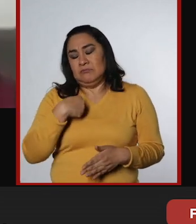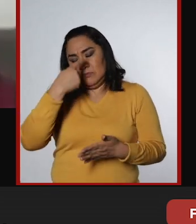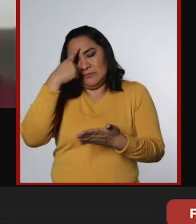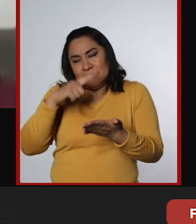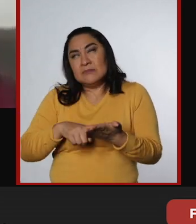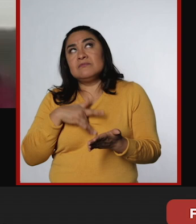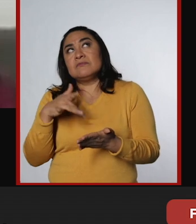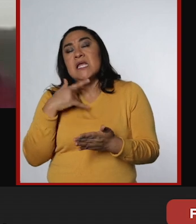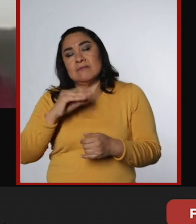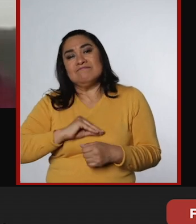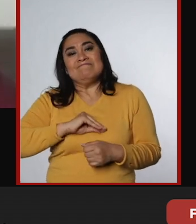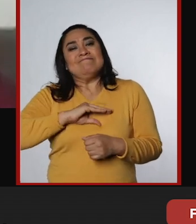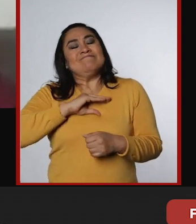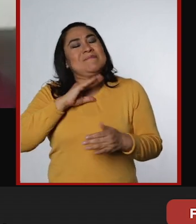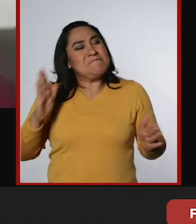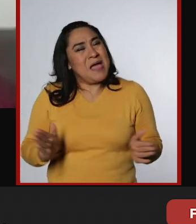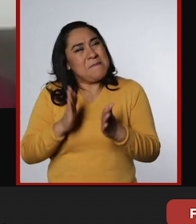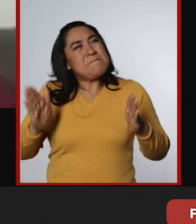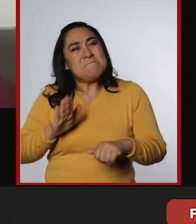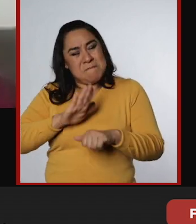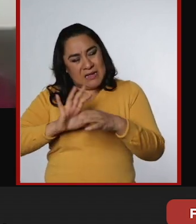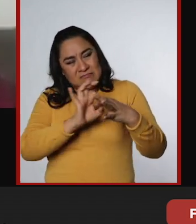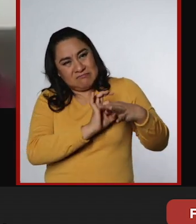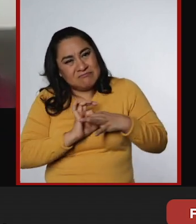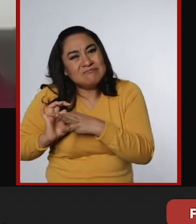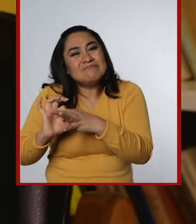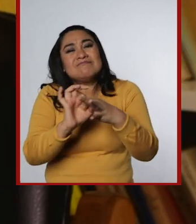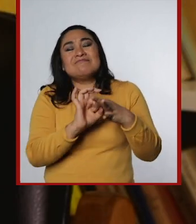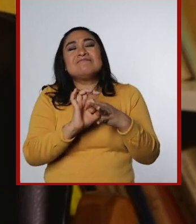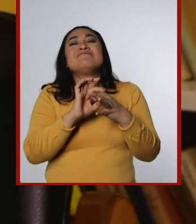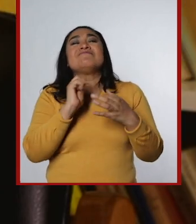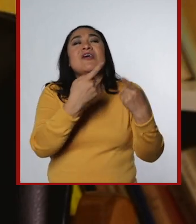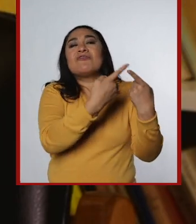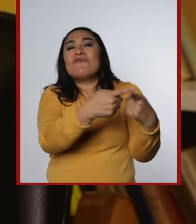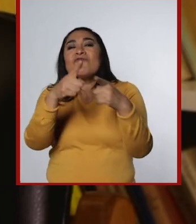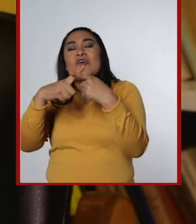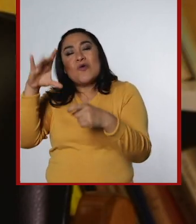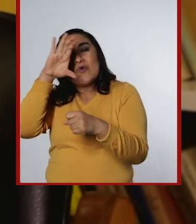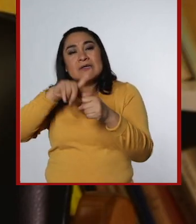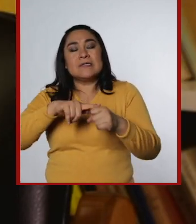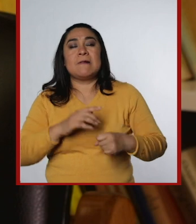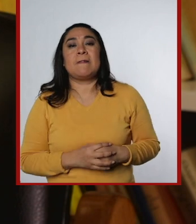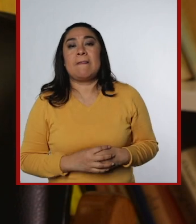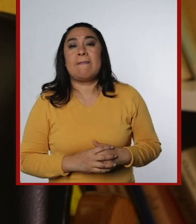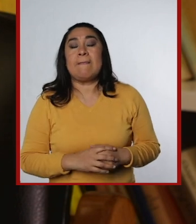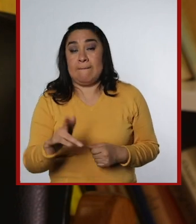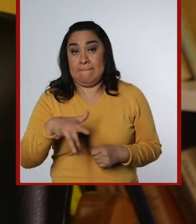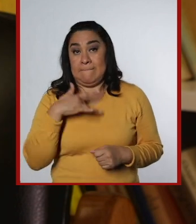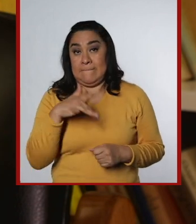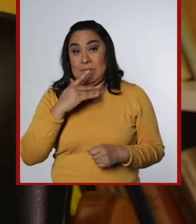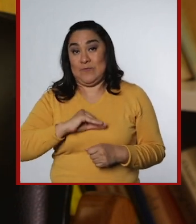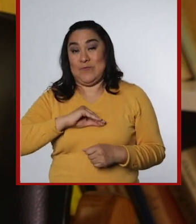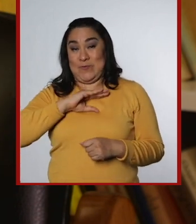de la diversidad cultural. Sí, yo creo que una súper motivación. Sí, qué importante escuchar